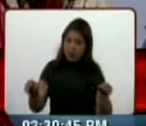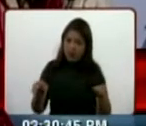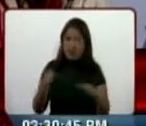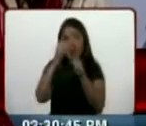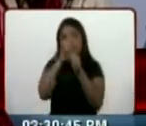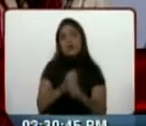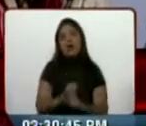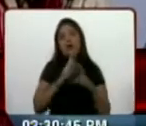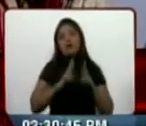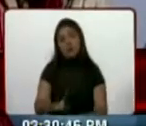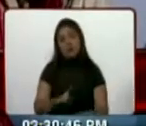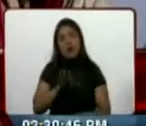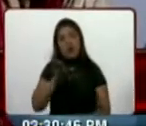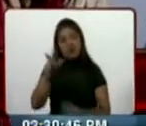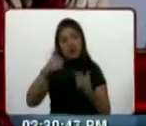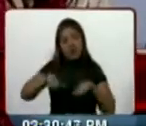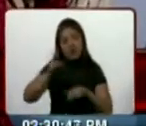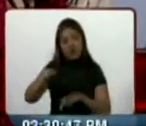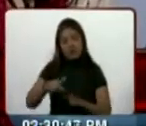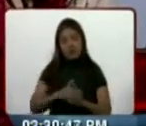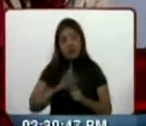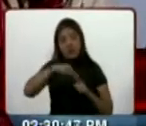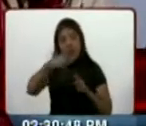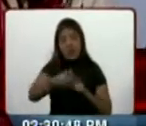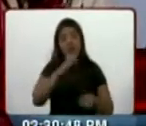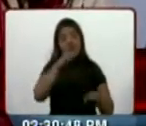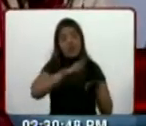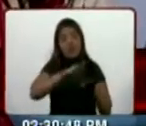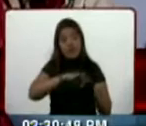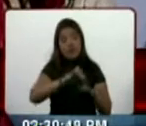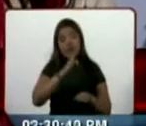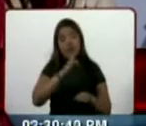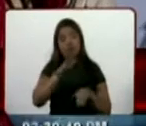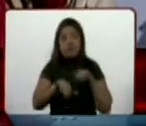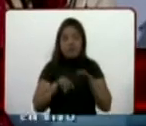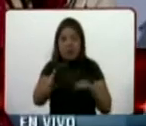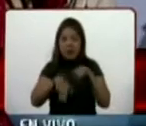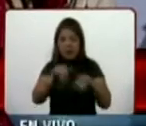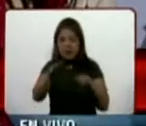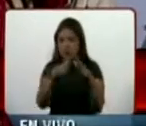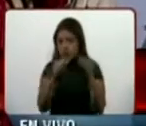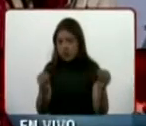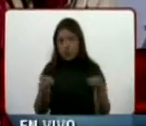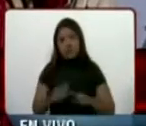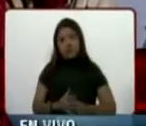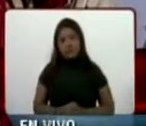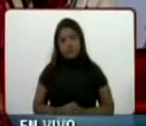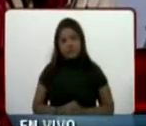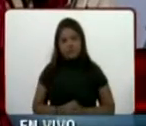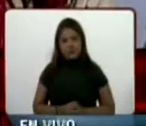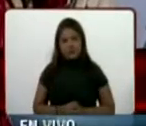resultados. Luego iremos informando los pasos para,